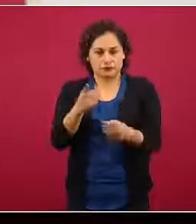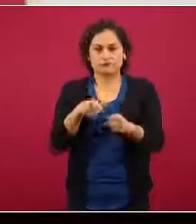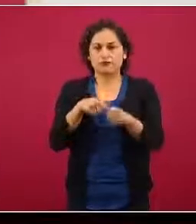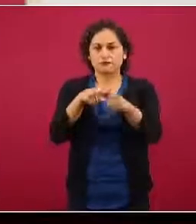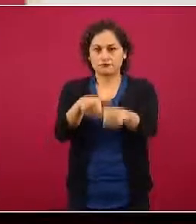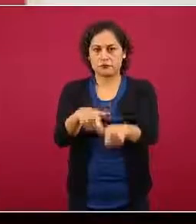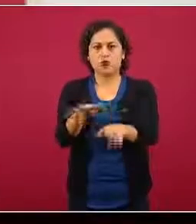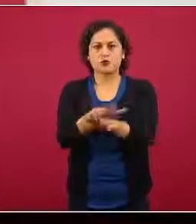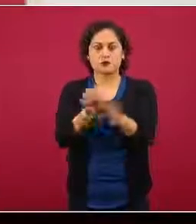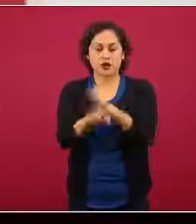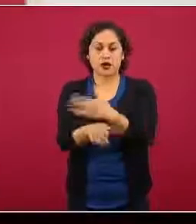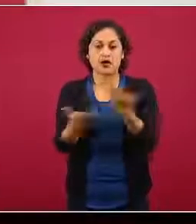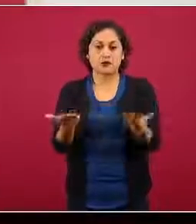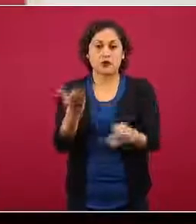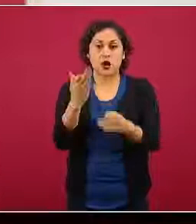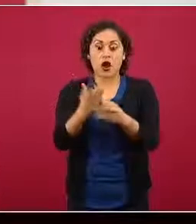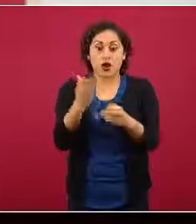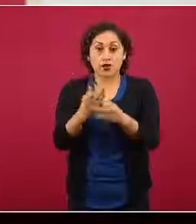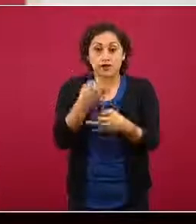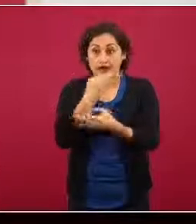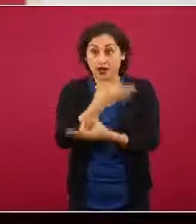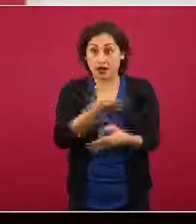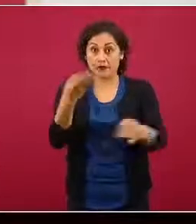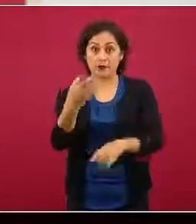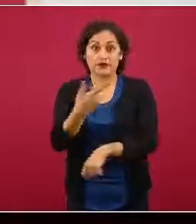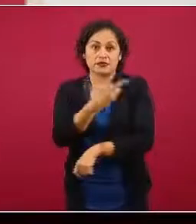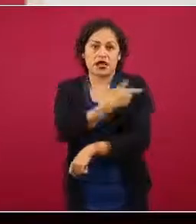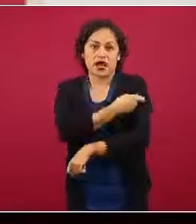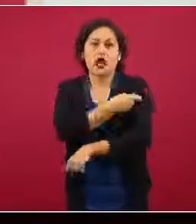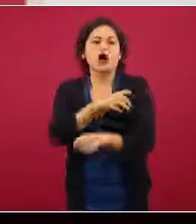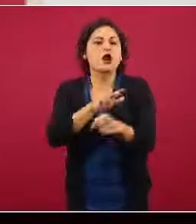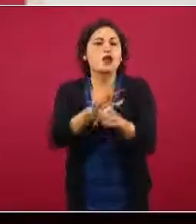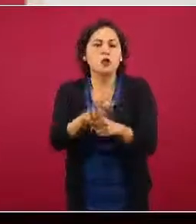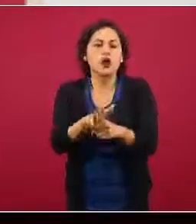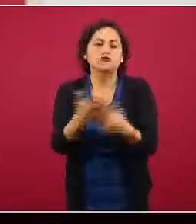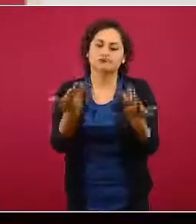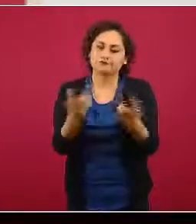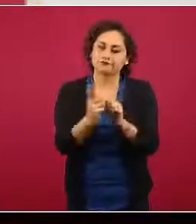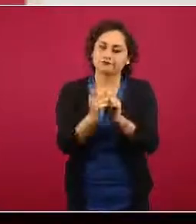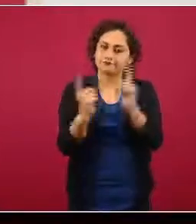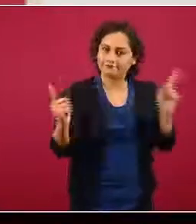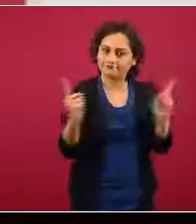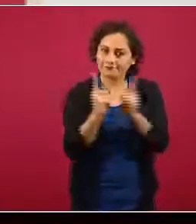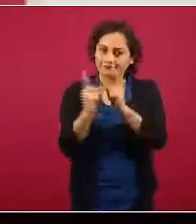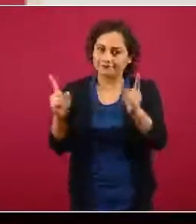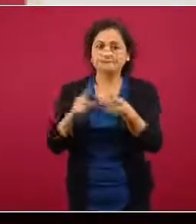la única vacuna que tenemos. Sana distancia, lavado de manos,